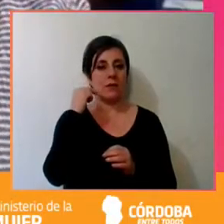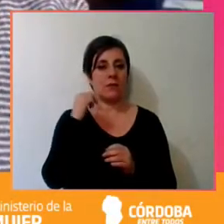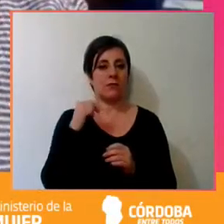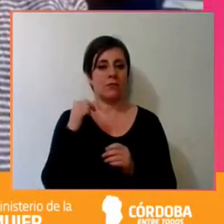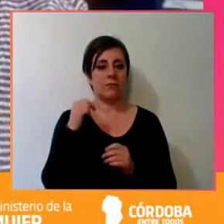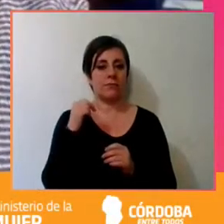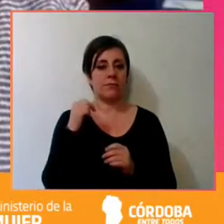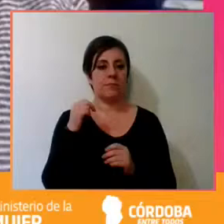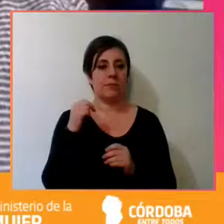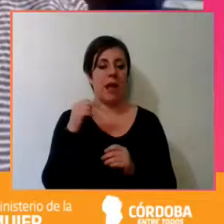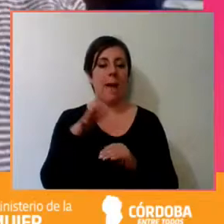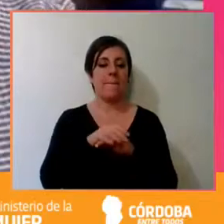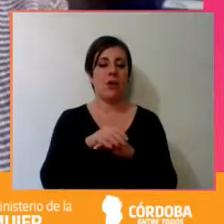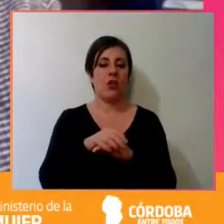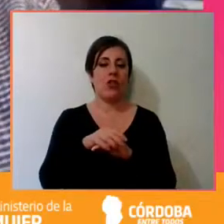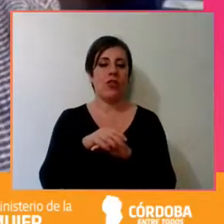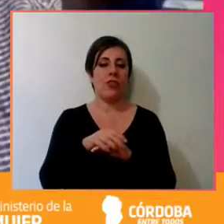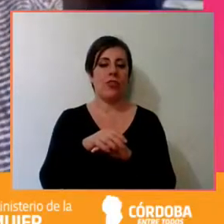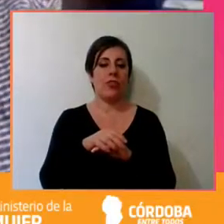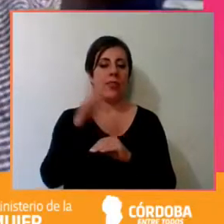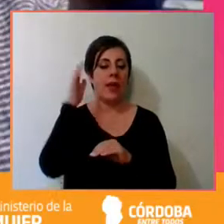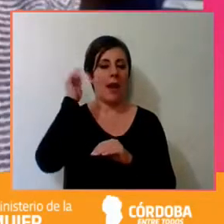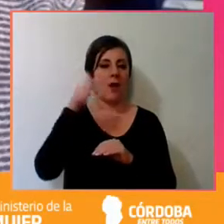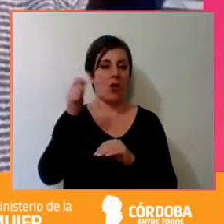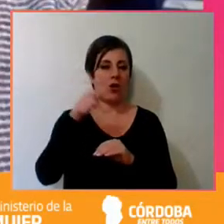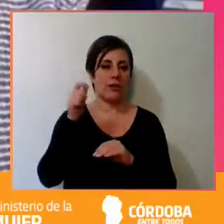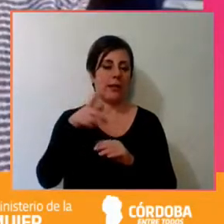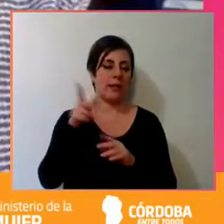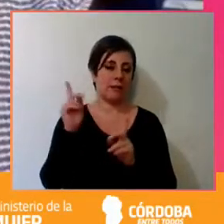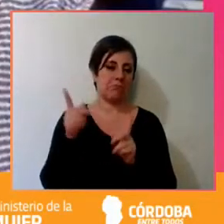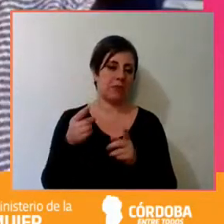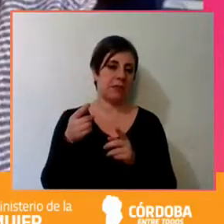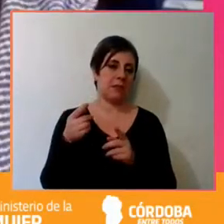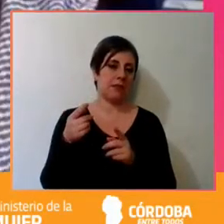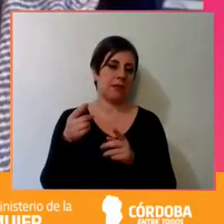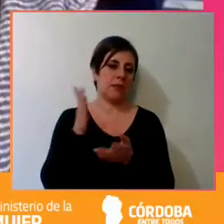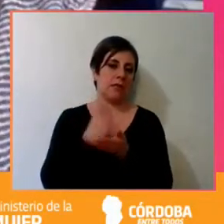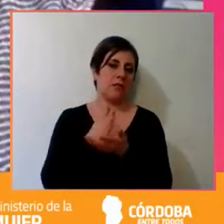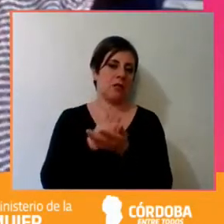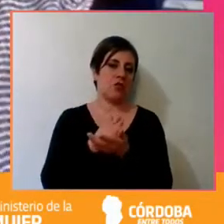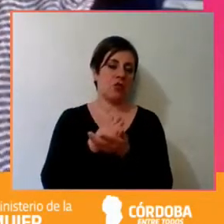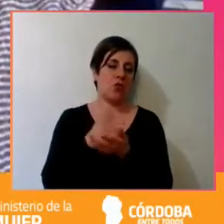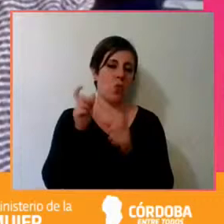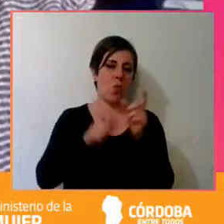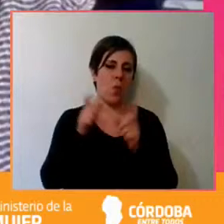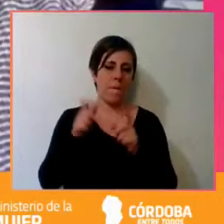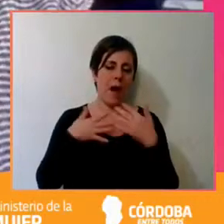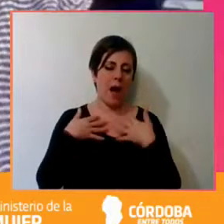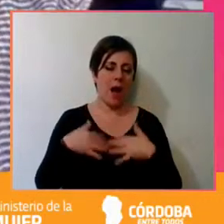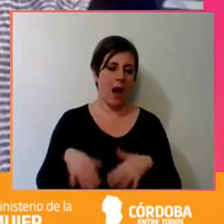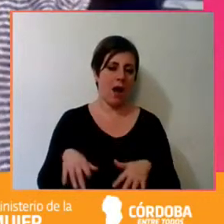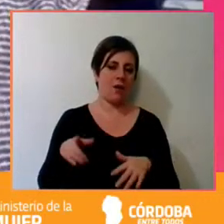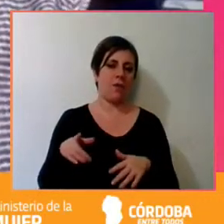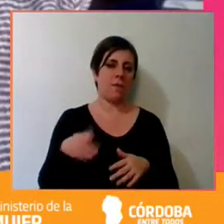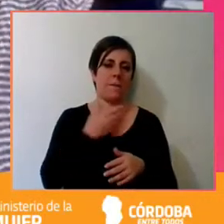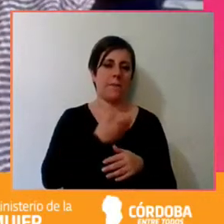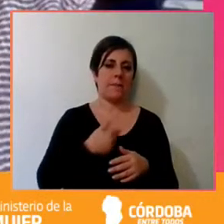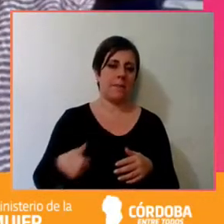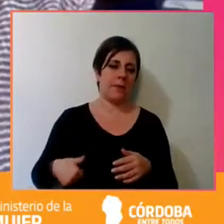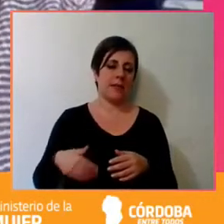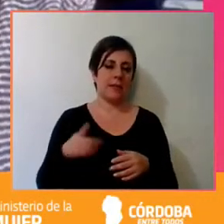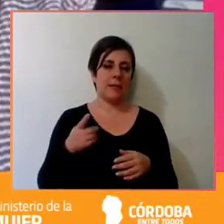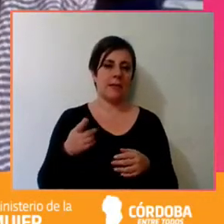Curiae, amigo de la Corte, por parte de la Corte Interamericana de Derechos Humanos. Hasta hace muy poquito tiempo ha sido presidenta de la Red